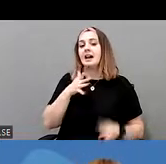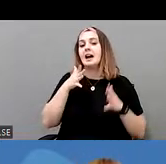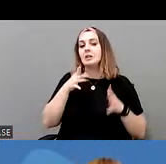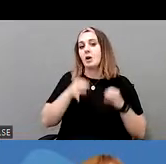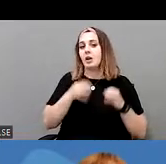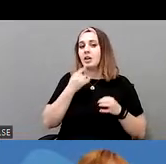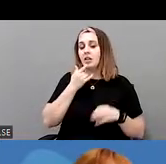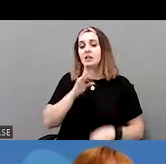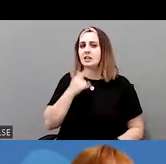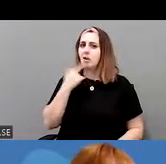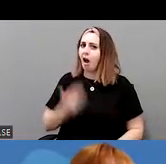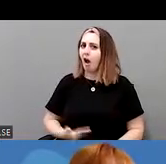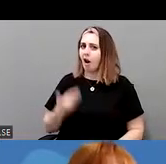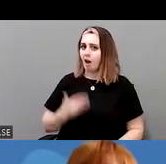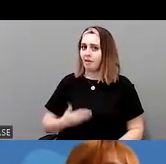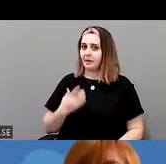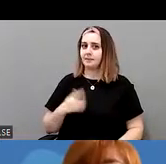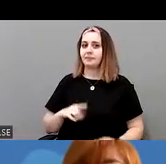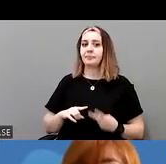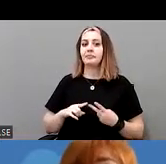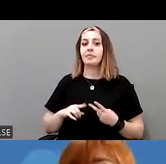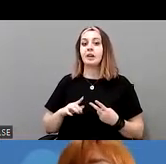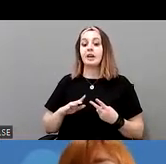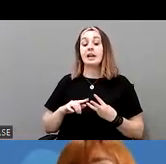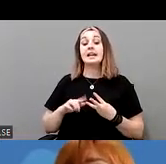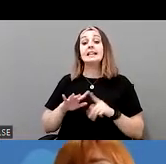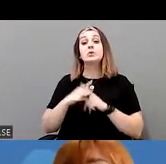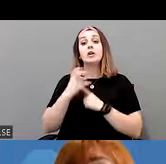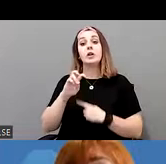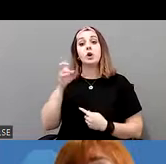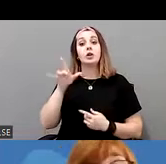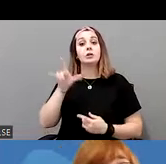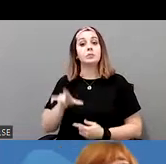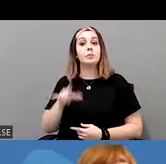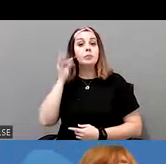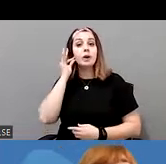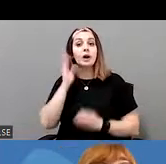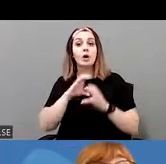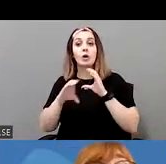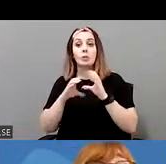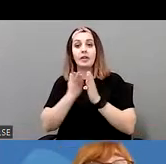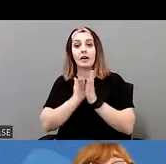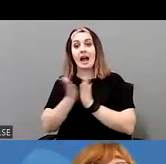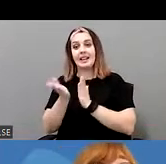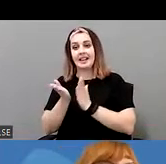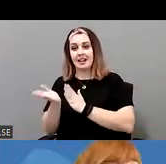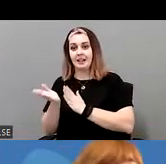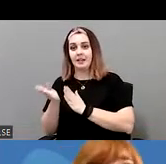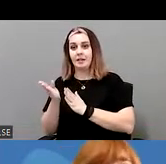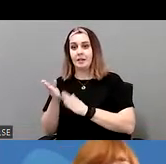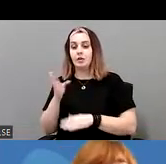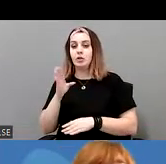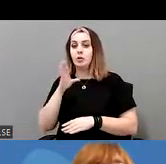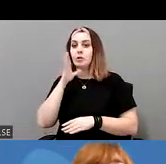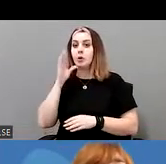Esto es muy grave. Otra de las situaciones fue vivida por una mujer con comunicación alternativa, fue a abrir